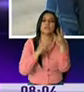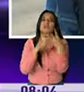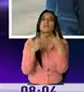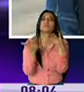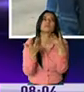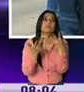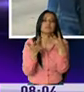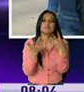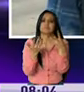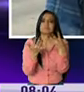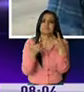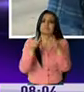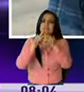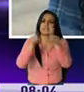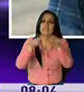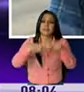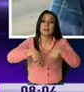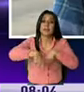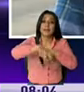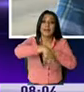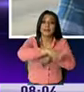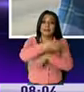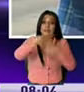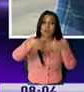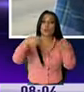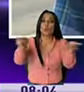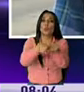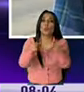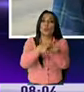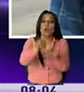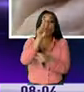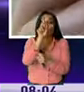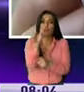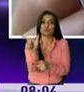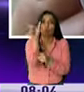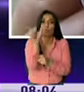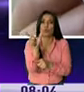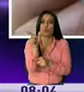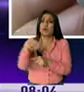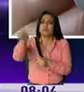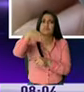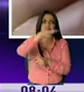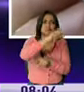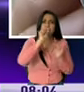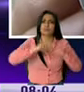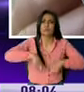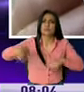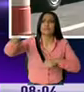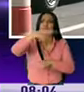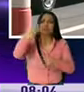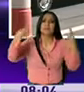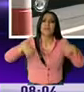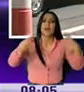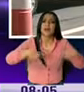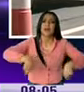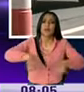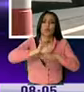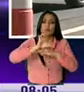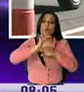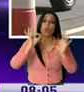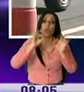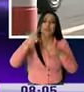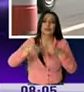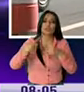las diferentes vías que tiene en nuestra ciudad, nuestra provincia y también en nuestro Ecuador, para el que tiene así, lo